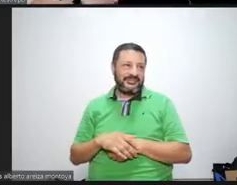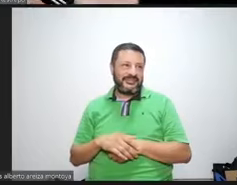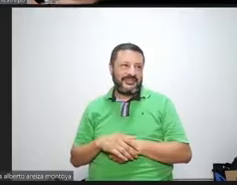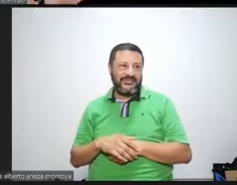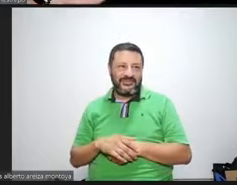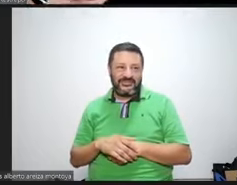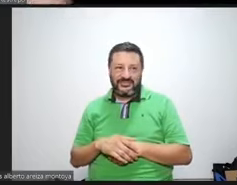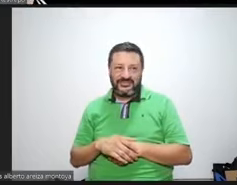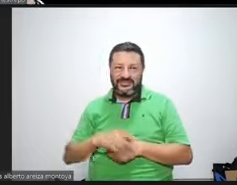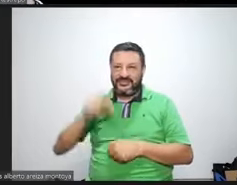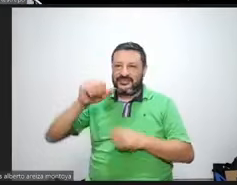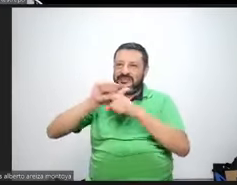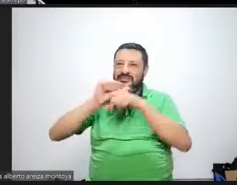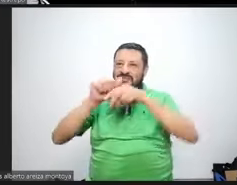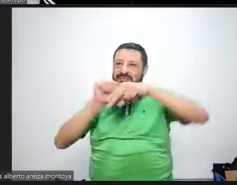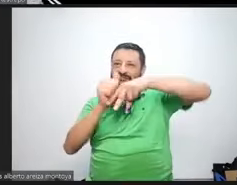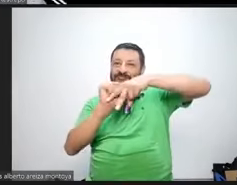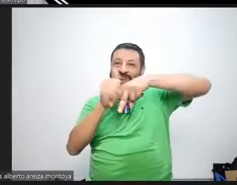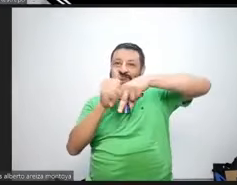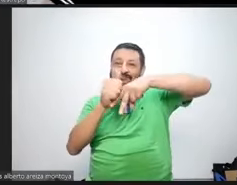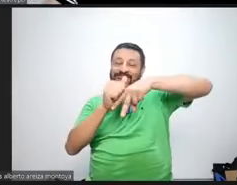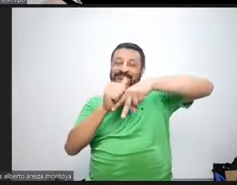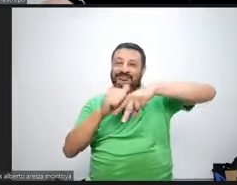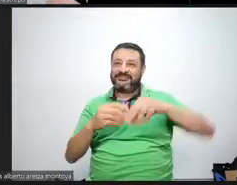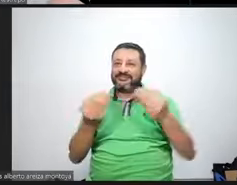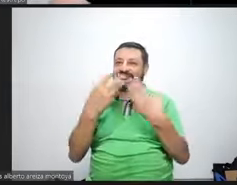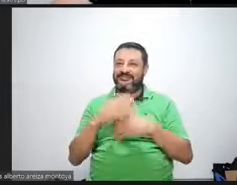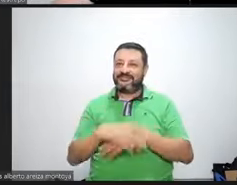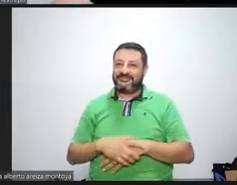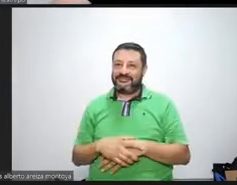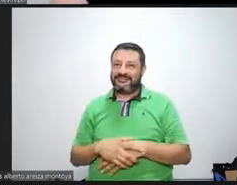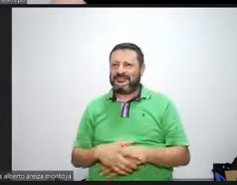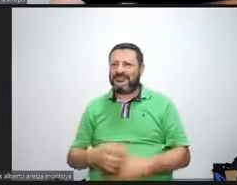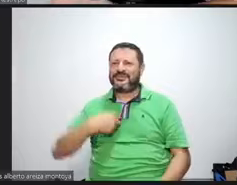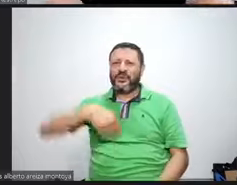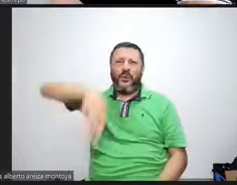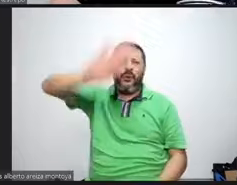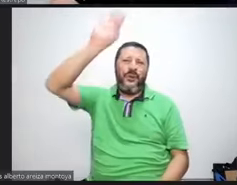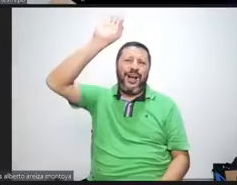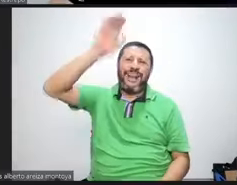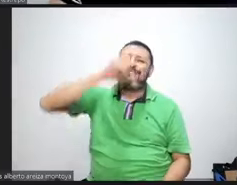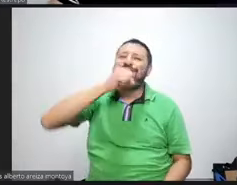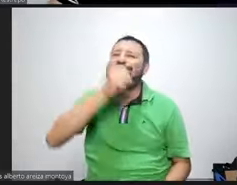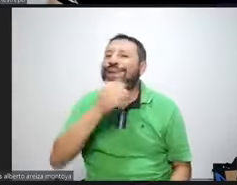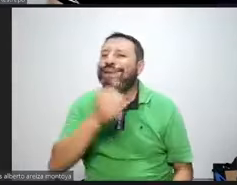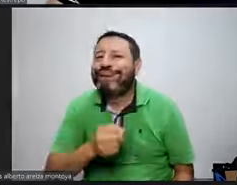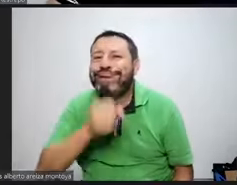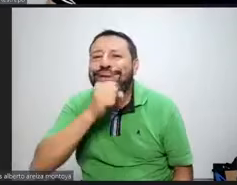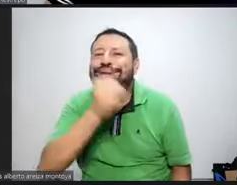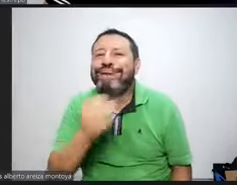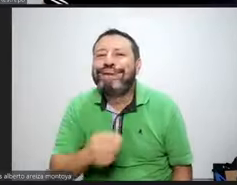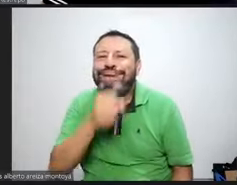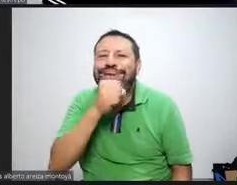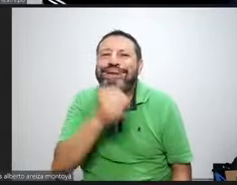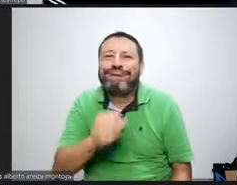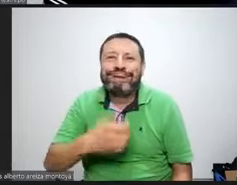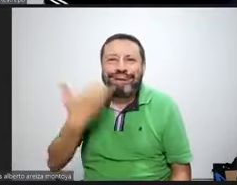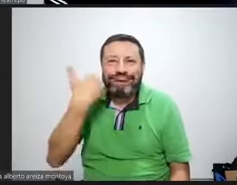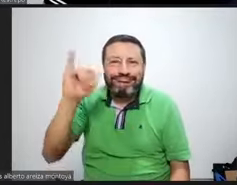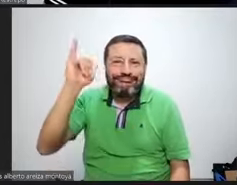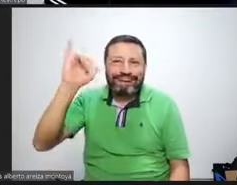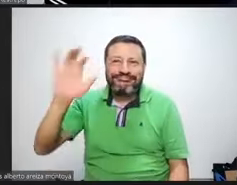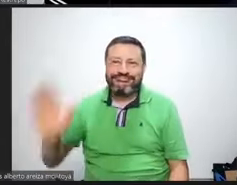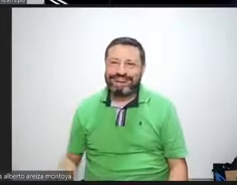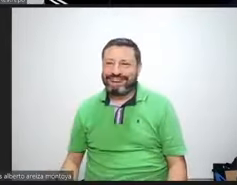un deporte que te da, no, Checho, todavía podemos, claro. Todavía podemos. Podemos